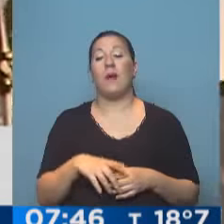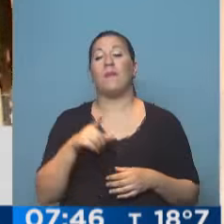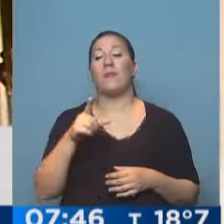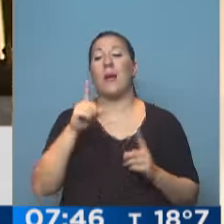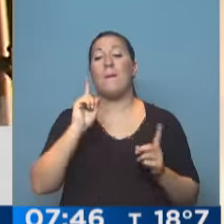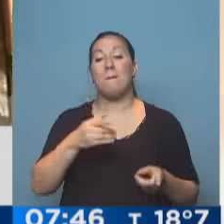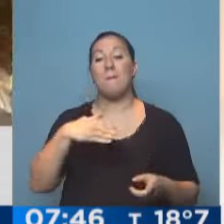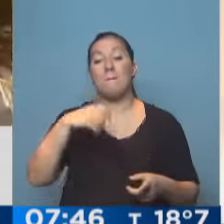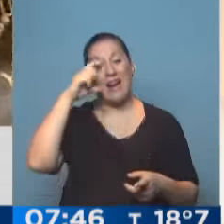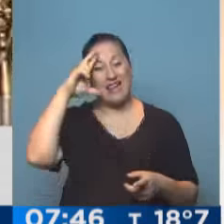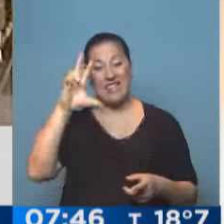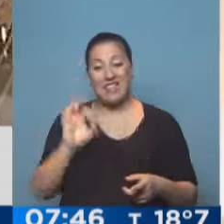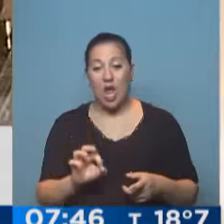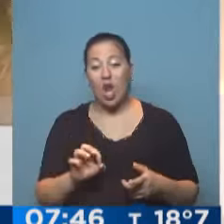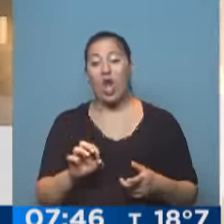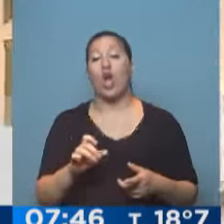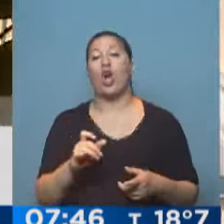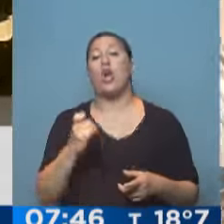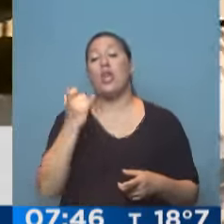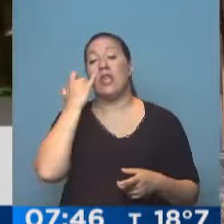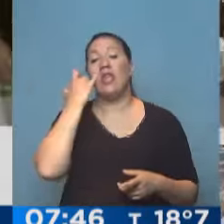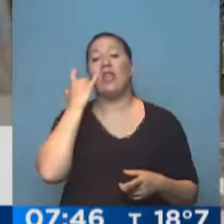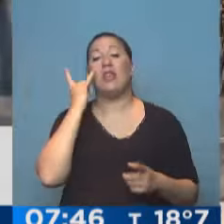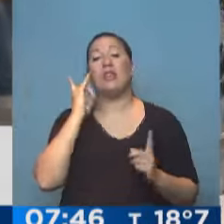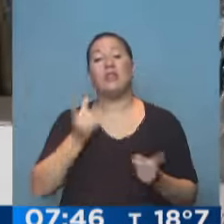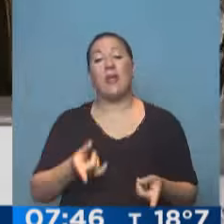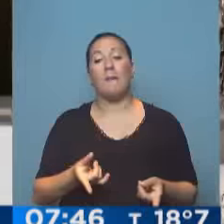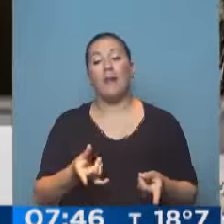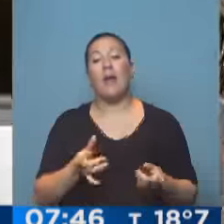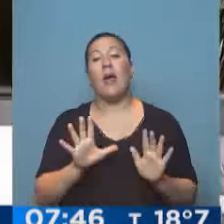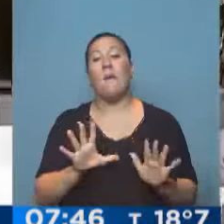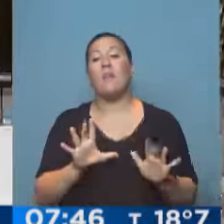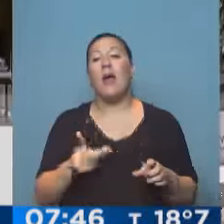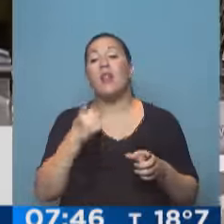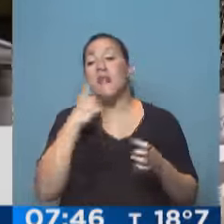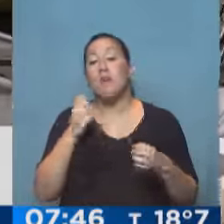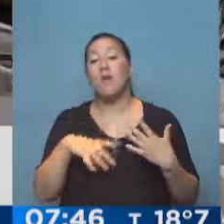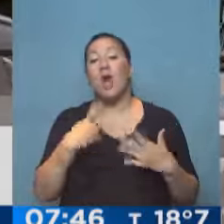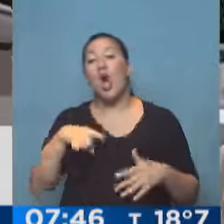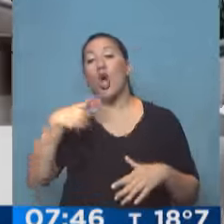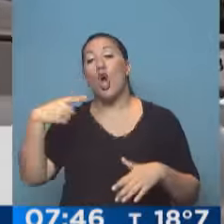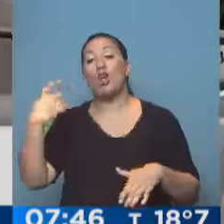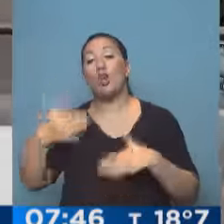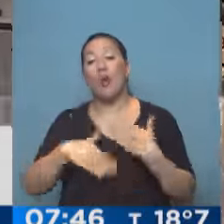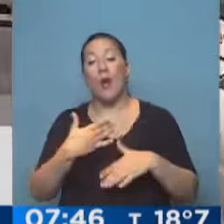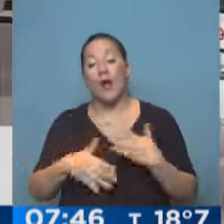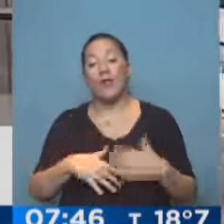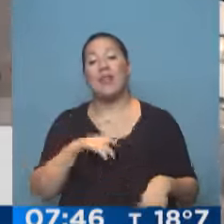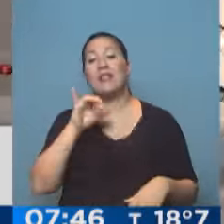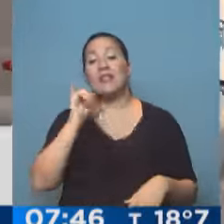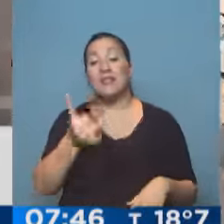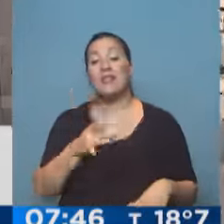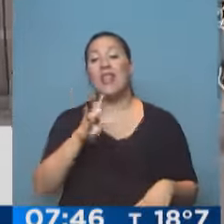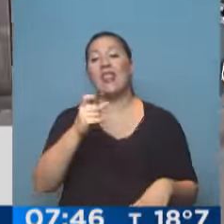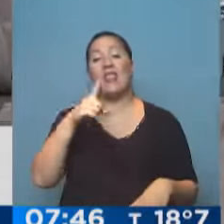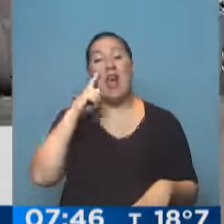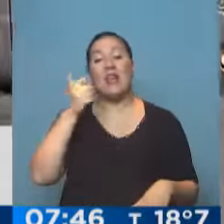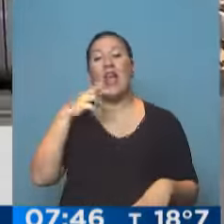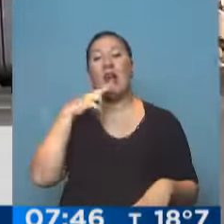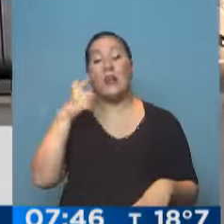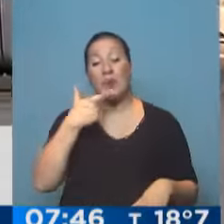del Real Madrid, y obviamente esperando por la recuperación de otros tantos jugadores, sí con Dani Alves, la